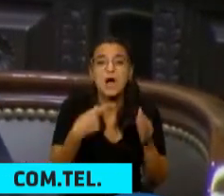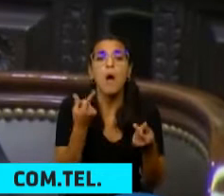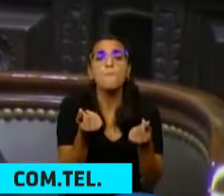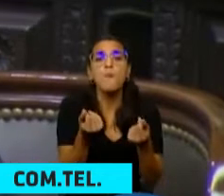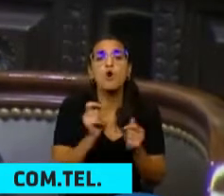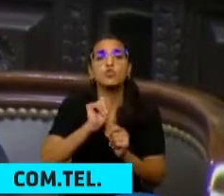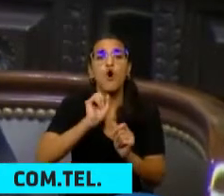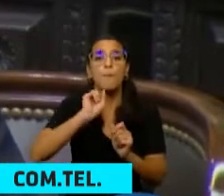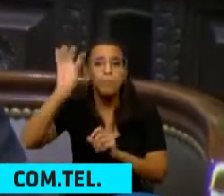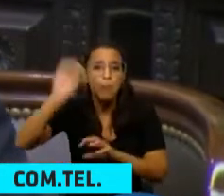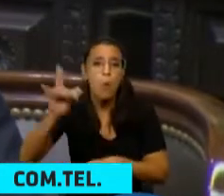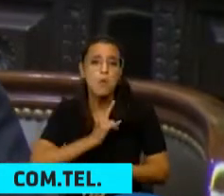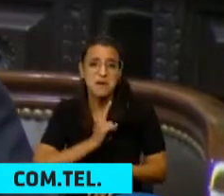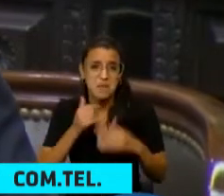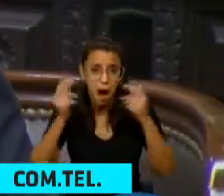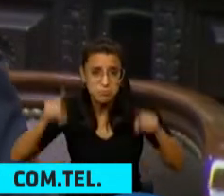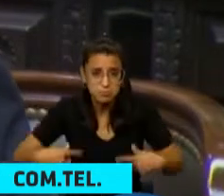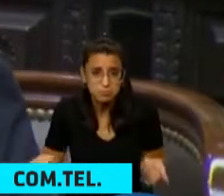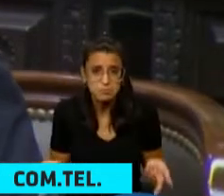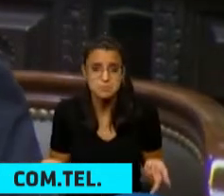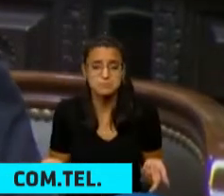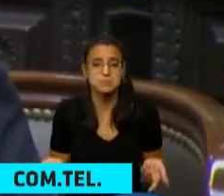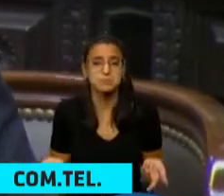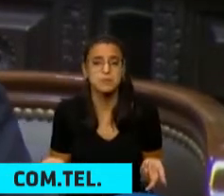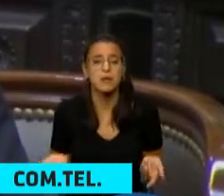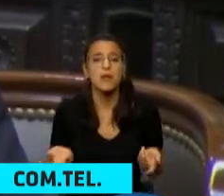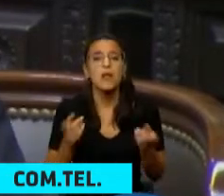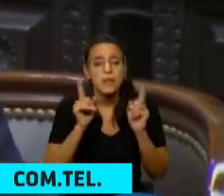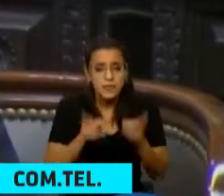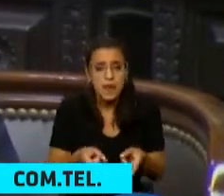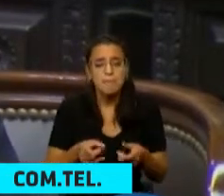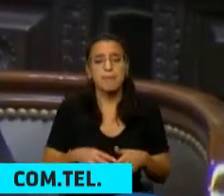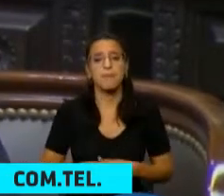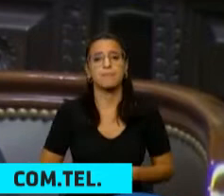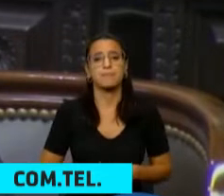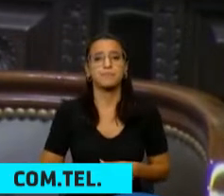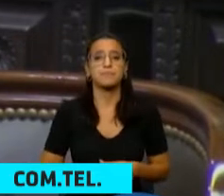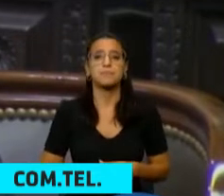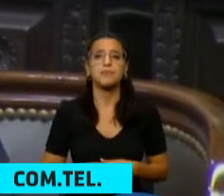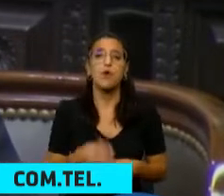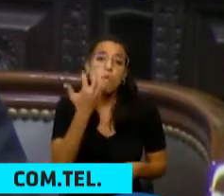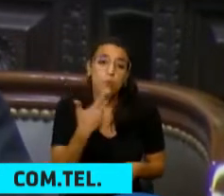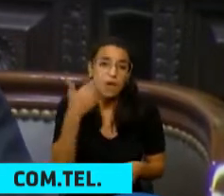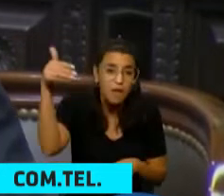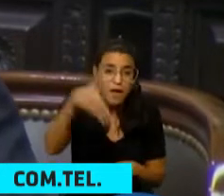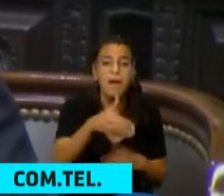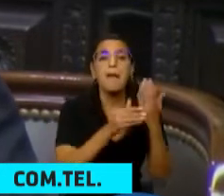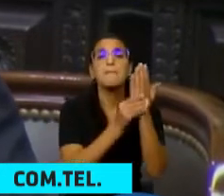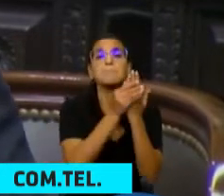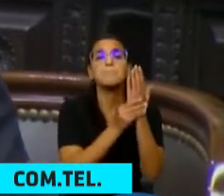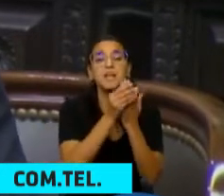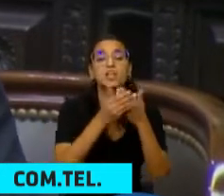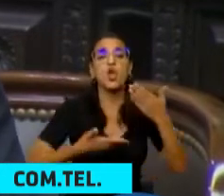como bloque, también lo presentó el bloque del socialismo que está dentro, el interbloque, la identidad federal que